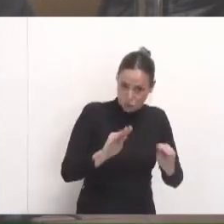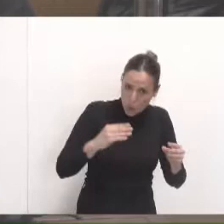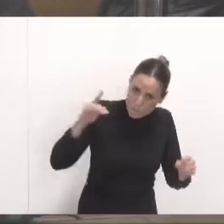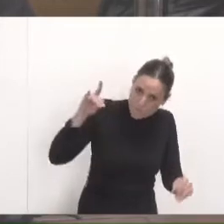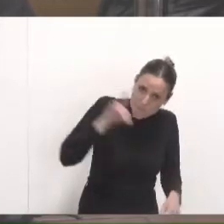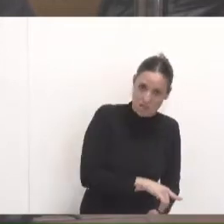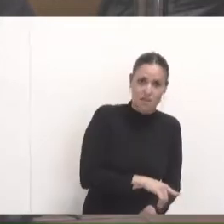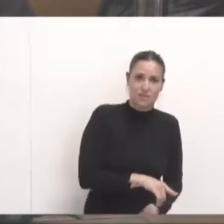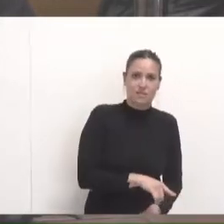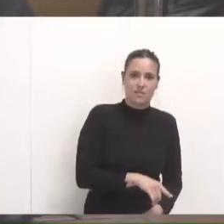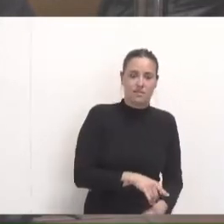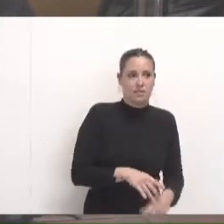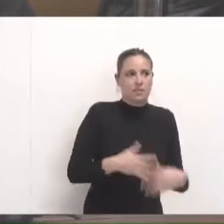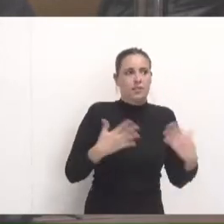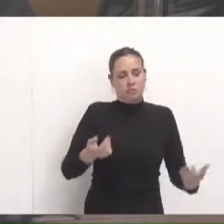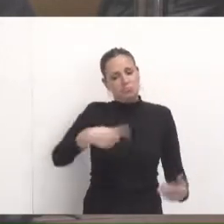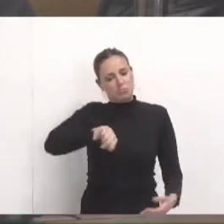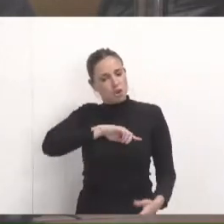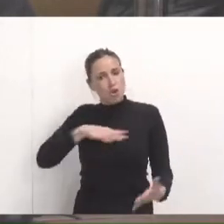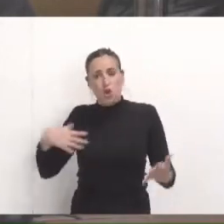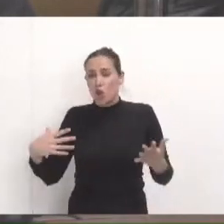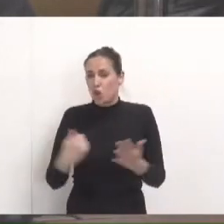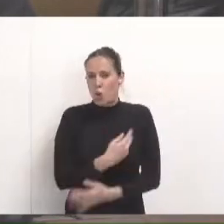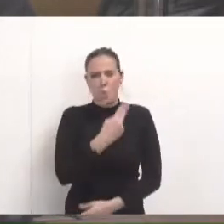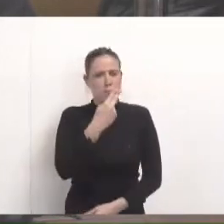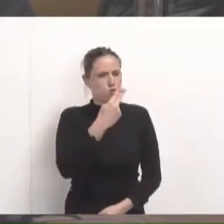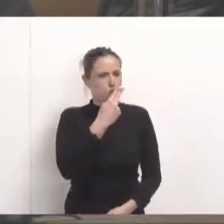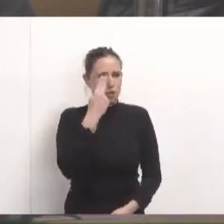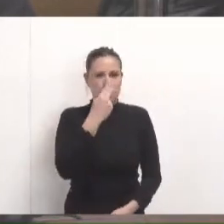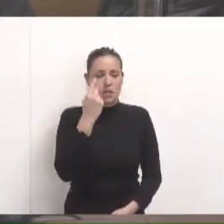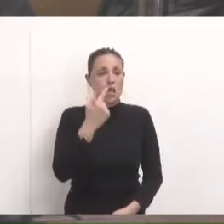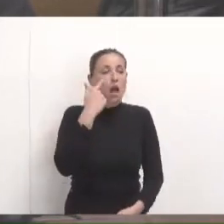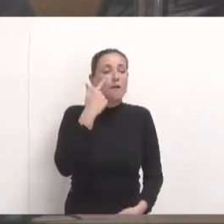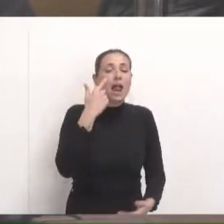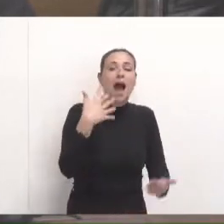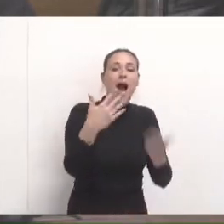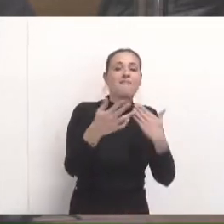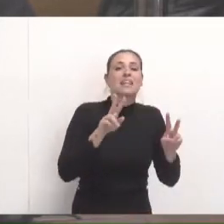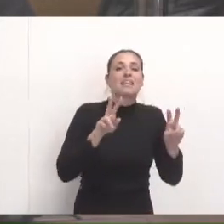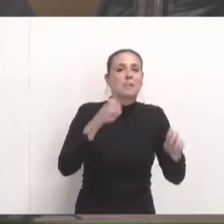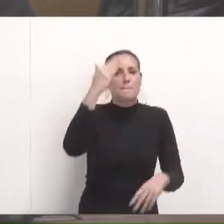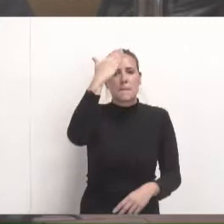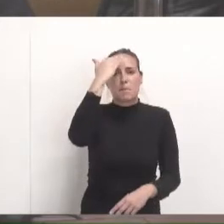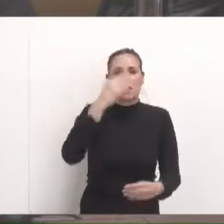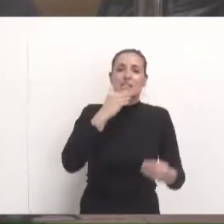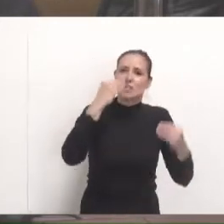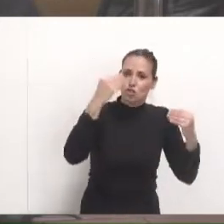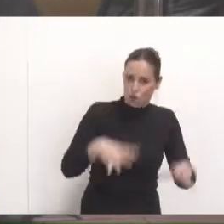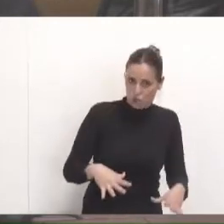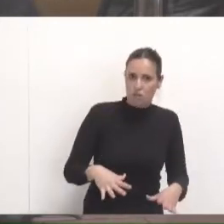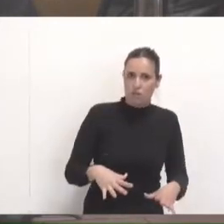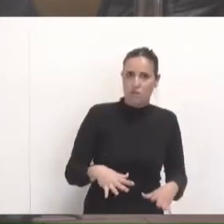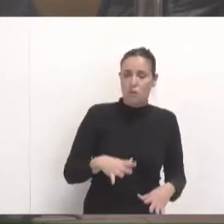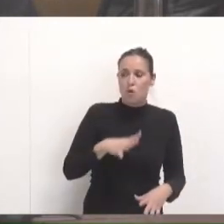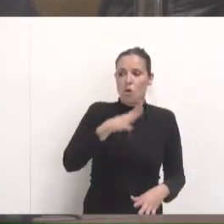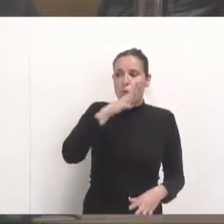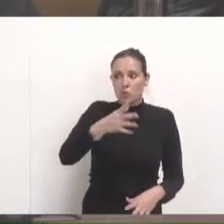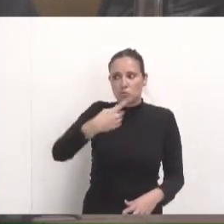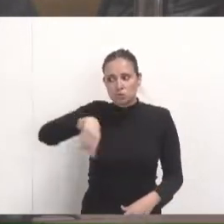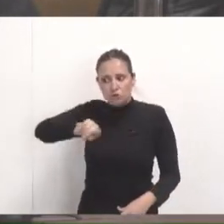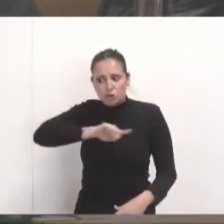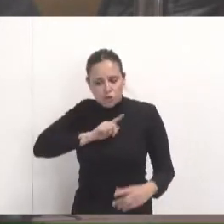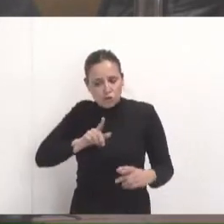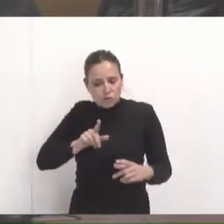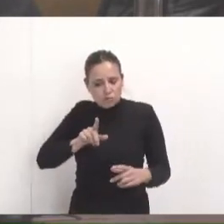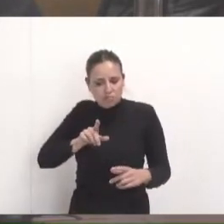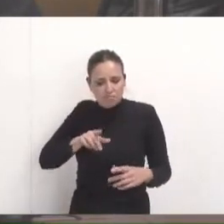que todos estamos muy interesados en hablar de la memoria histórica. Y por eso hemos decidido reunirnos, creo que